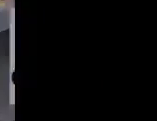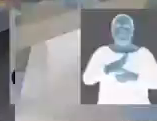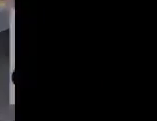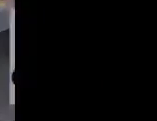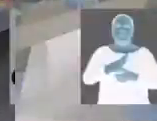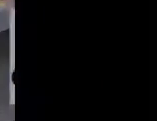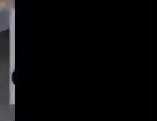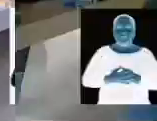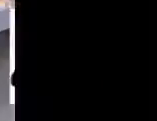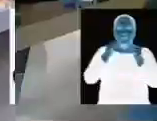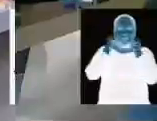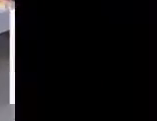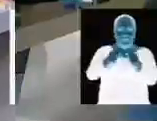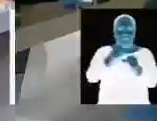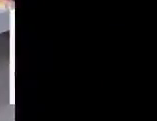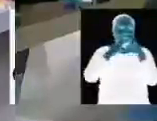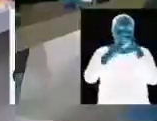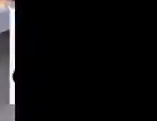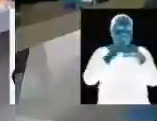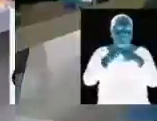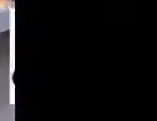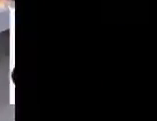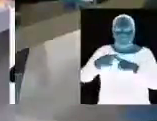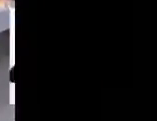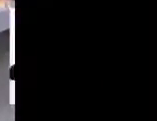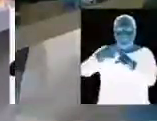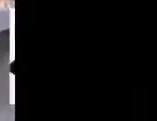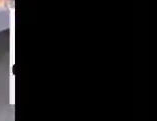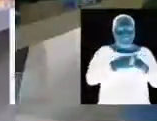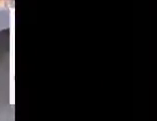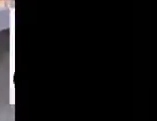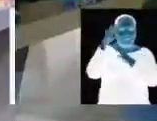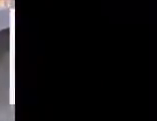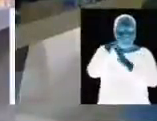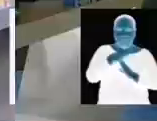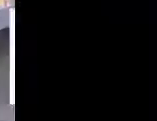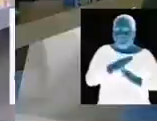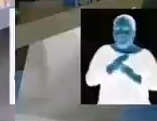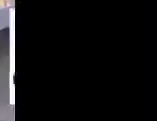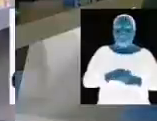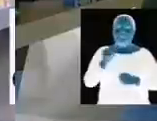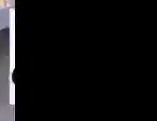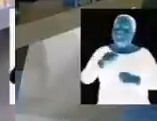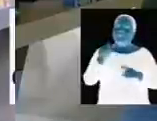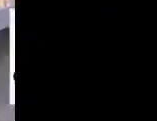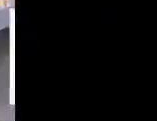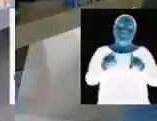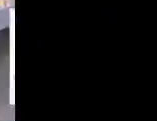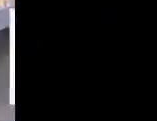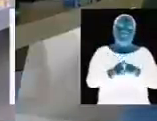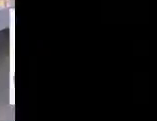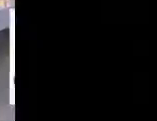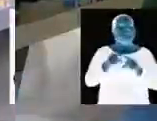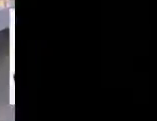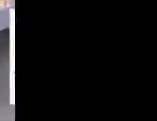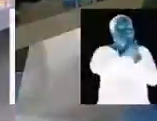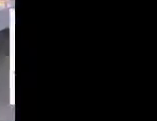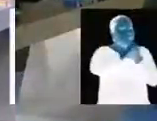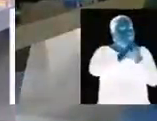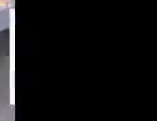porque dejamos conversando sobre la diversidad y la discriminación, y por supuesto, sobre la